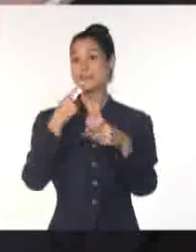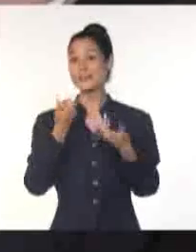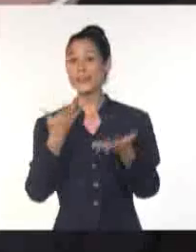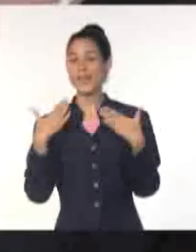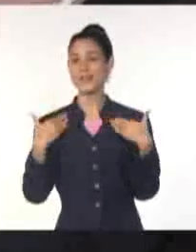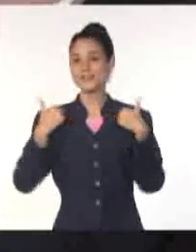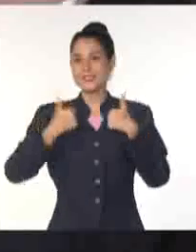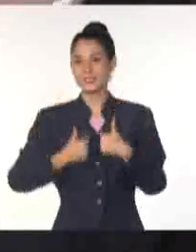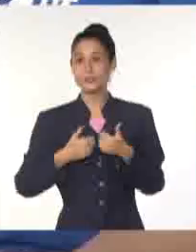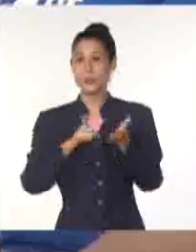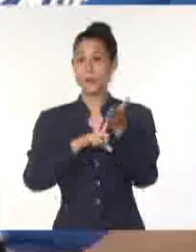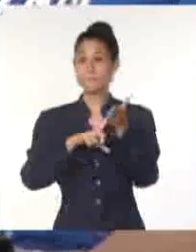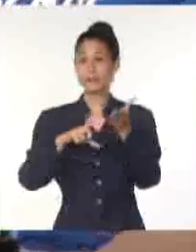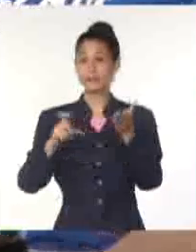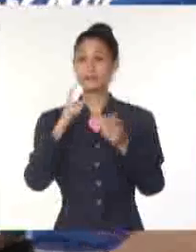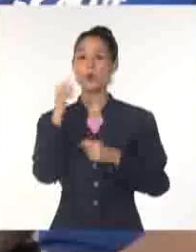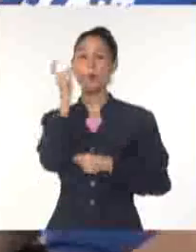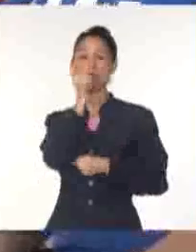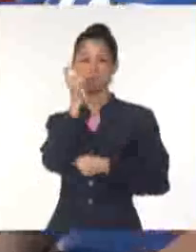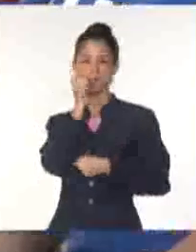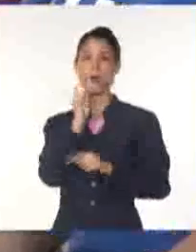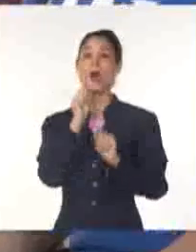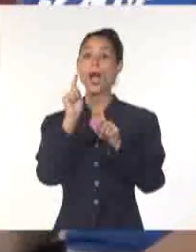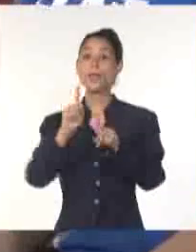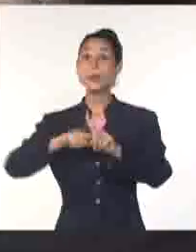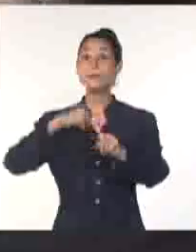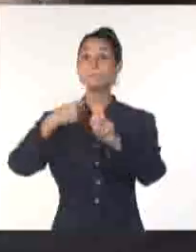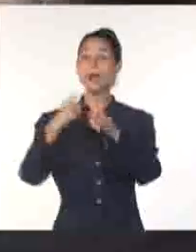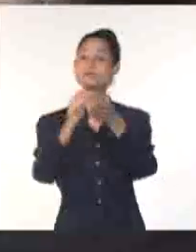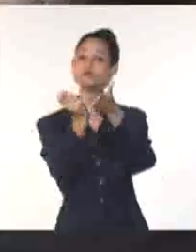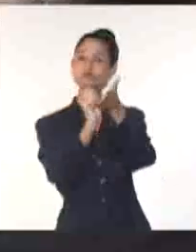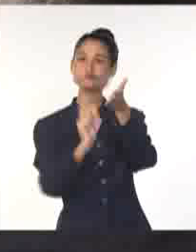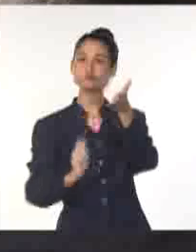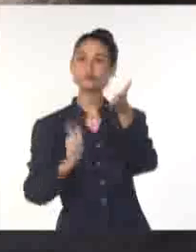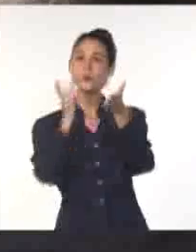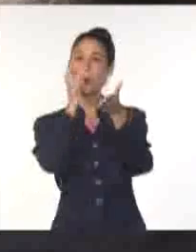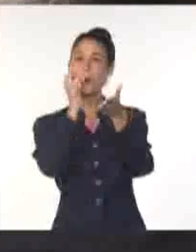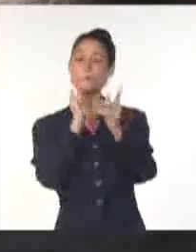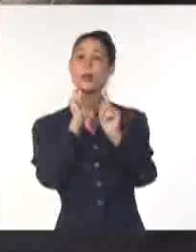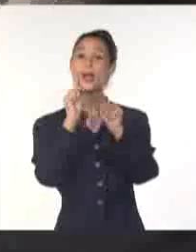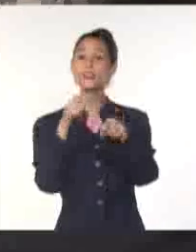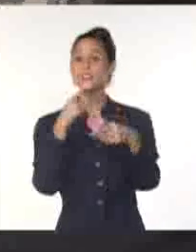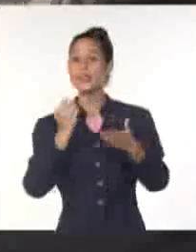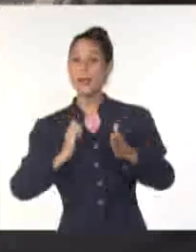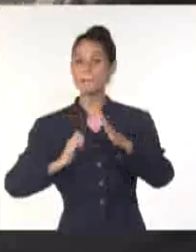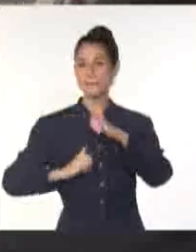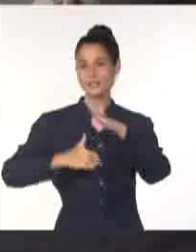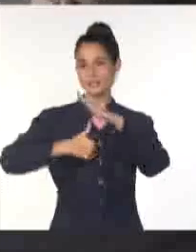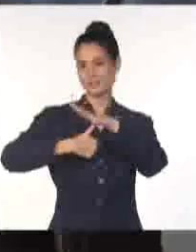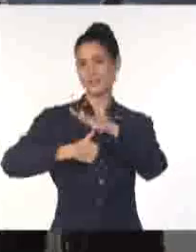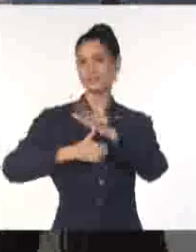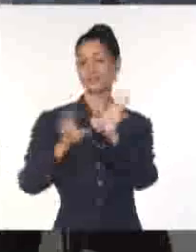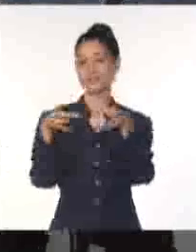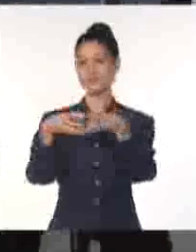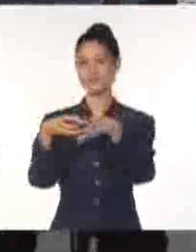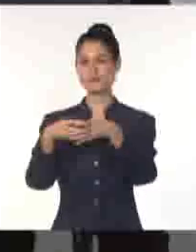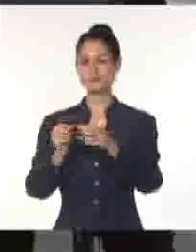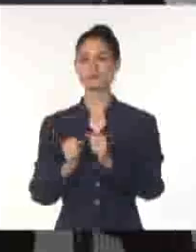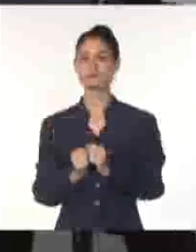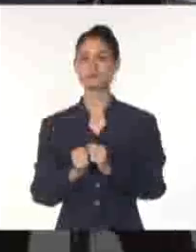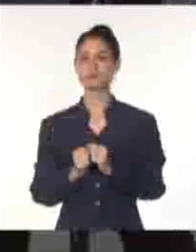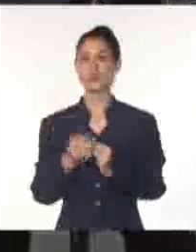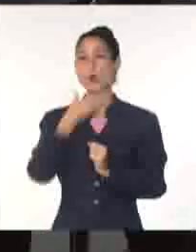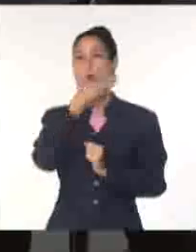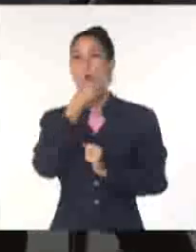Partido, Luis Morlote Rivas, y el escritor y periodista Yacel Toledo Garnache, presidente nacional del HS. Jóvenes entre